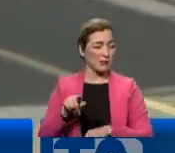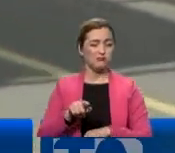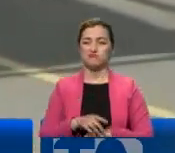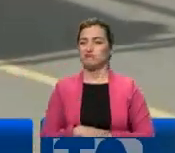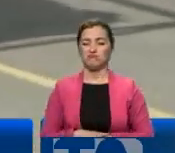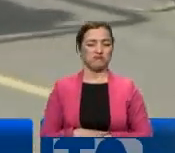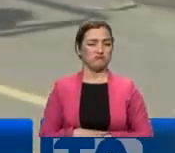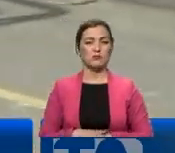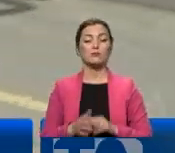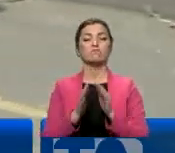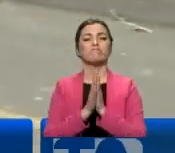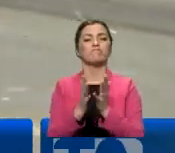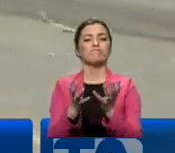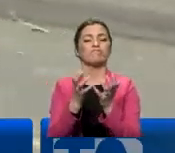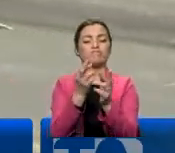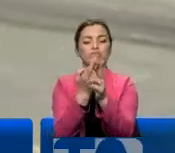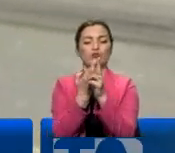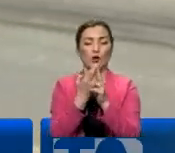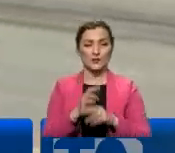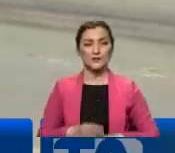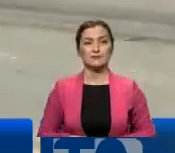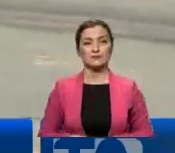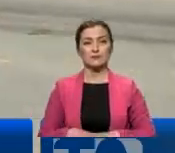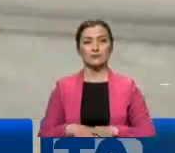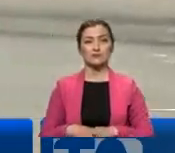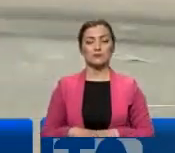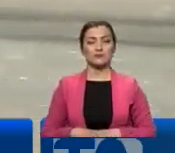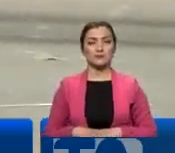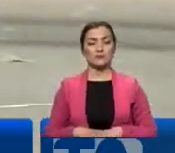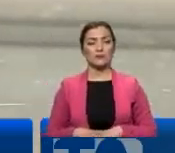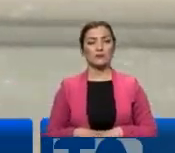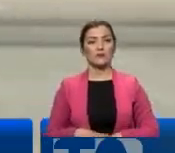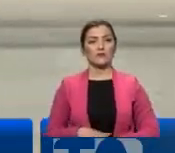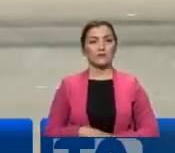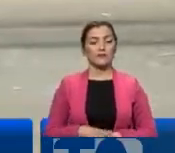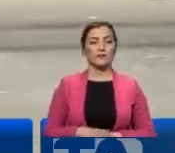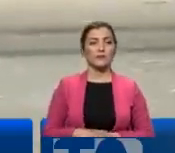ocurre, así que quieren una respuesta ya final.